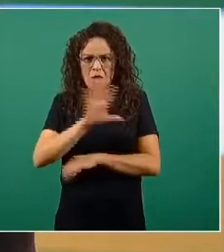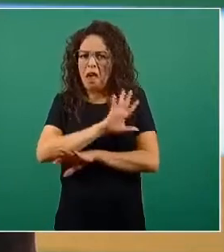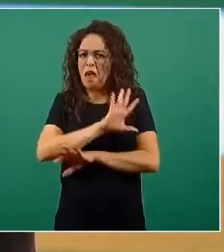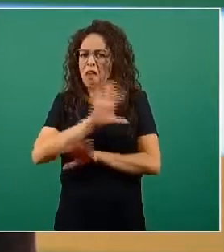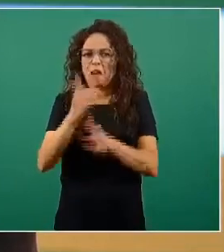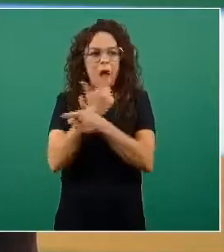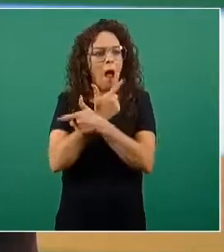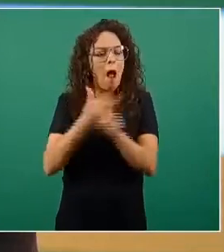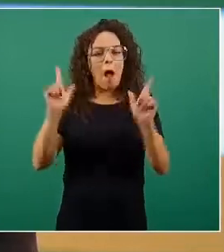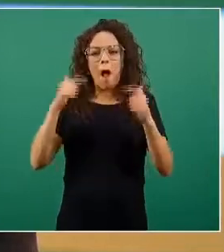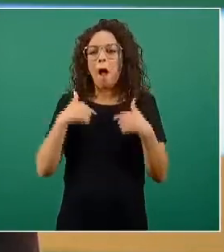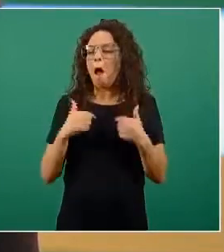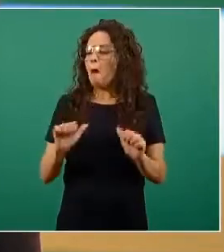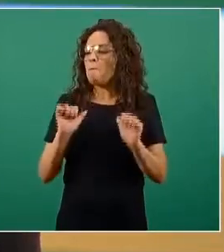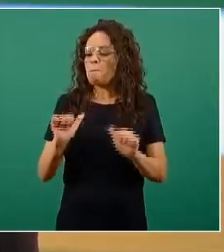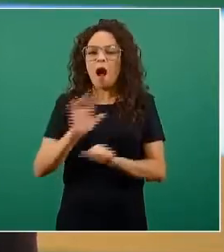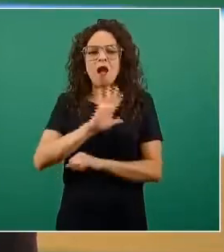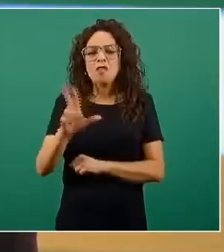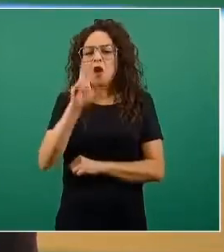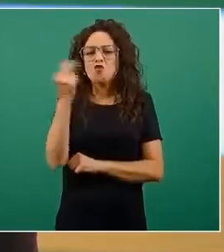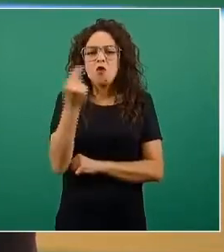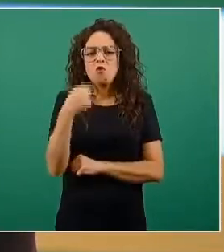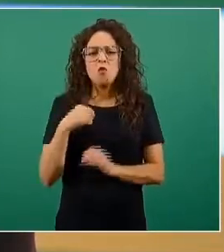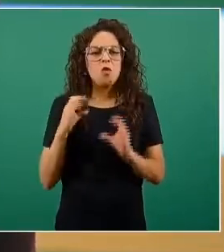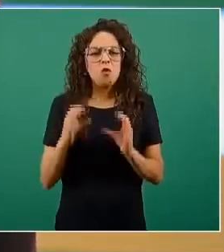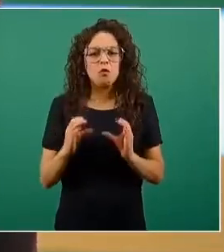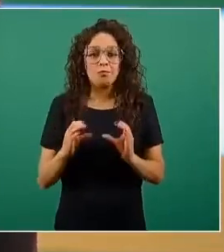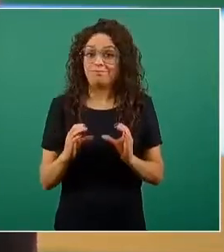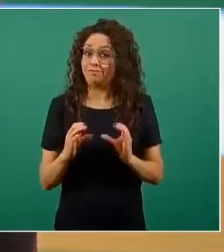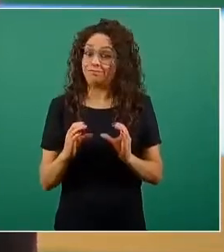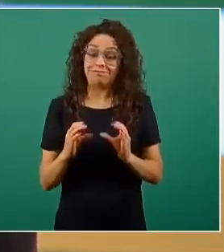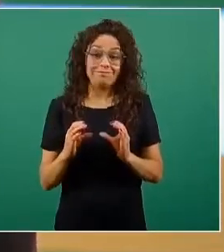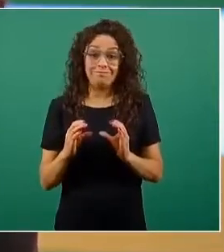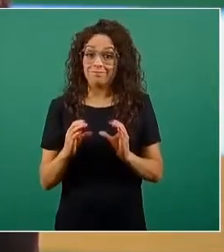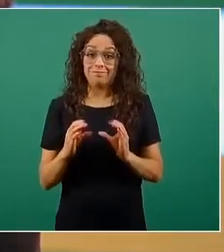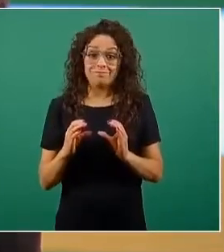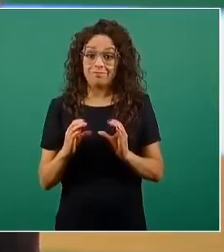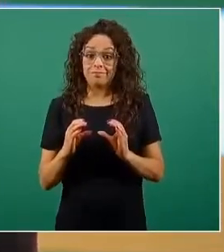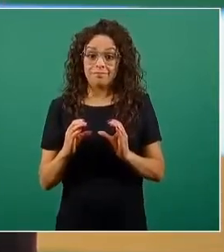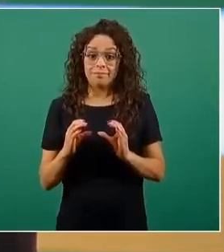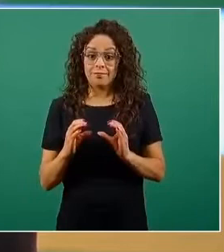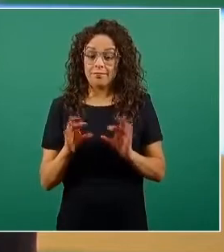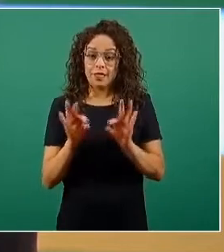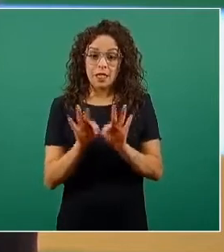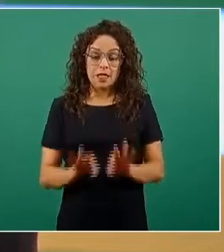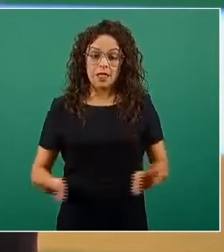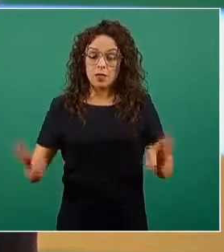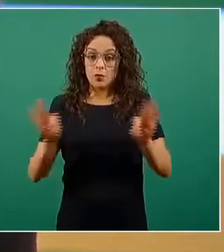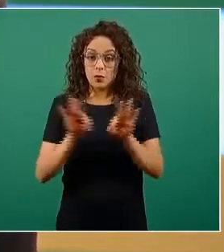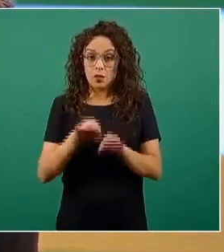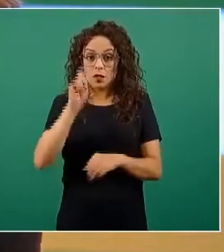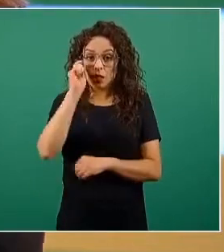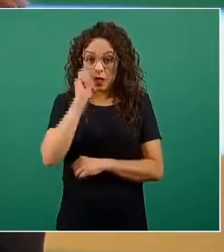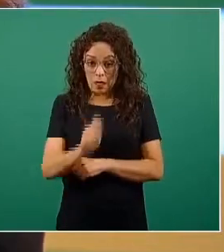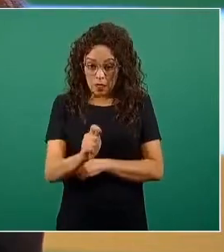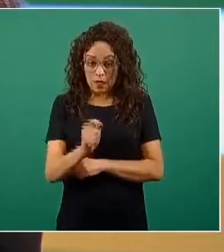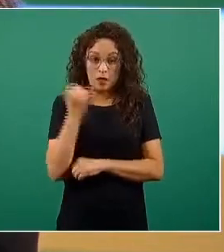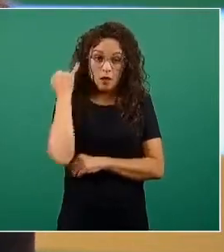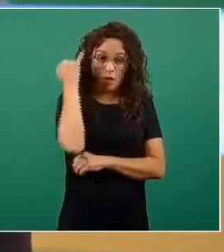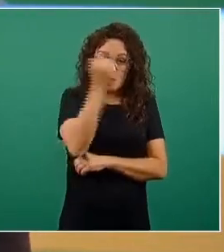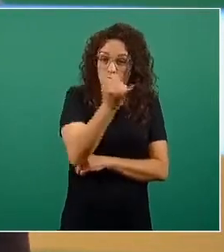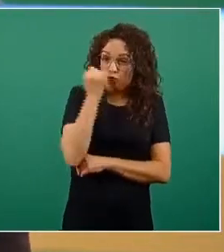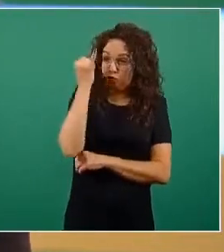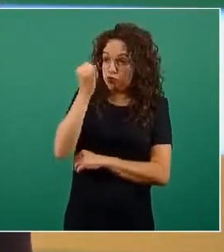siento inmune. Y este mensaje es importante que llegue hasta el rincón más pequeñito de nuestro país,